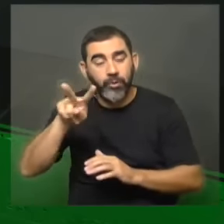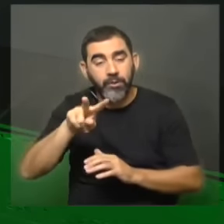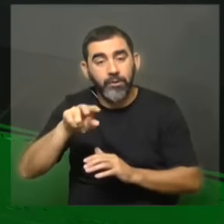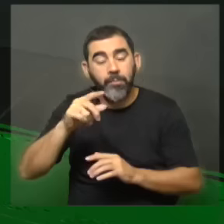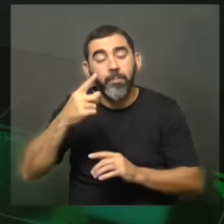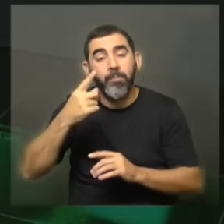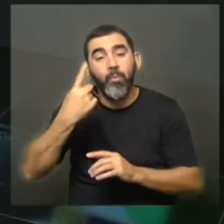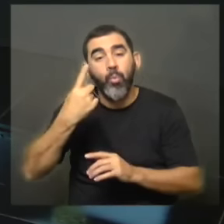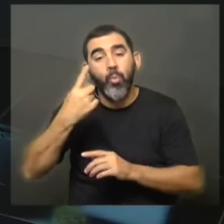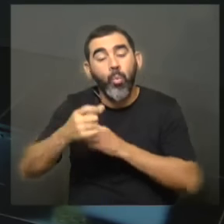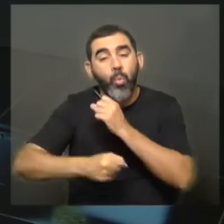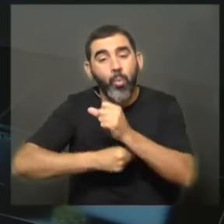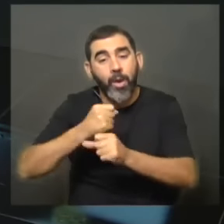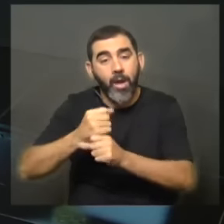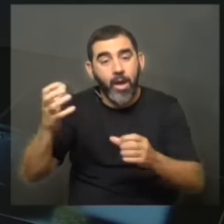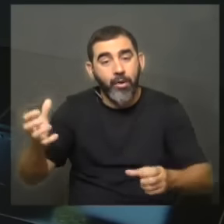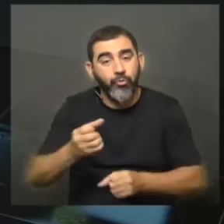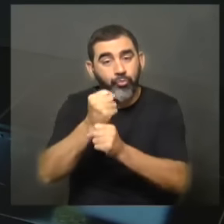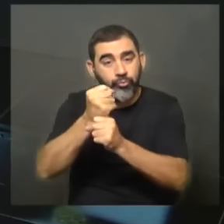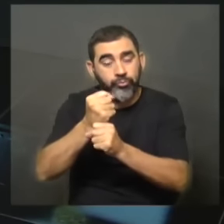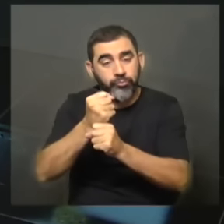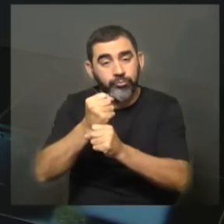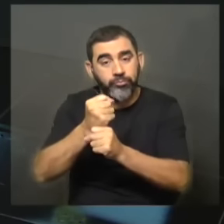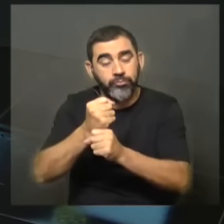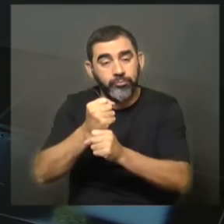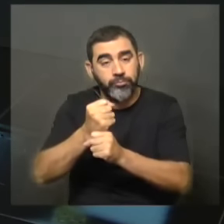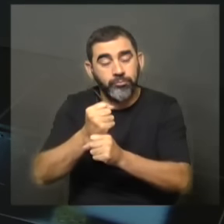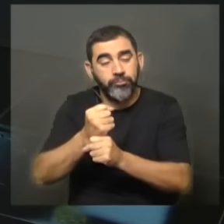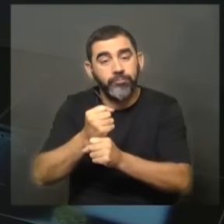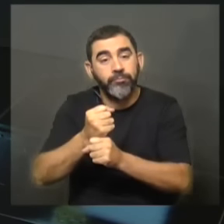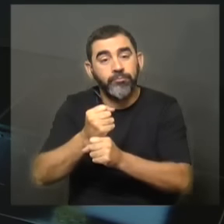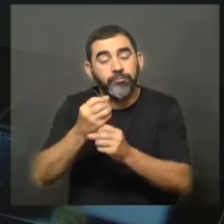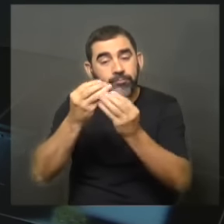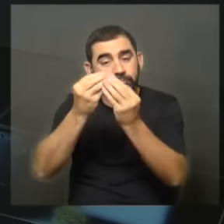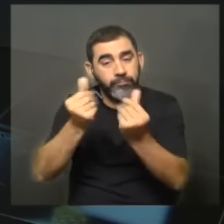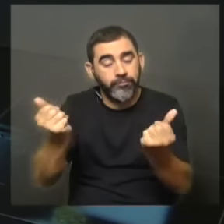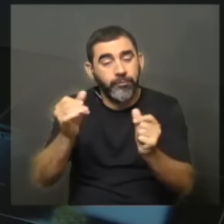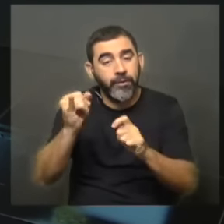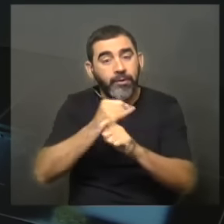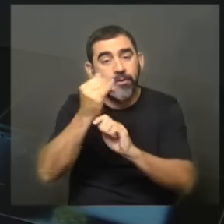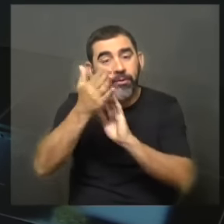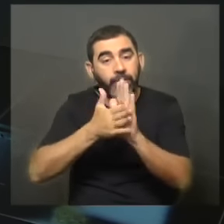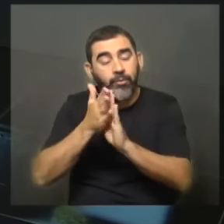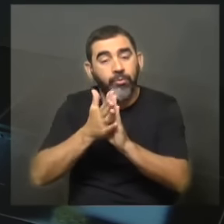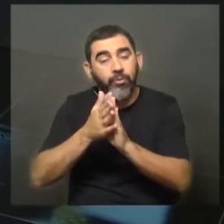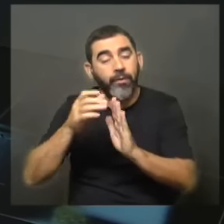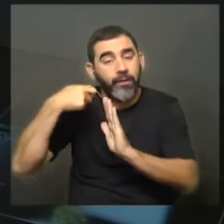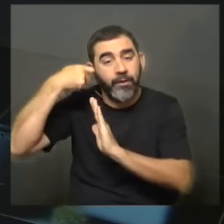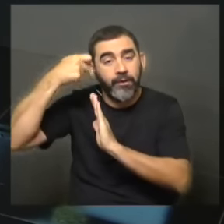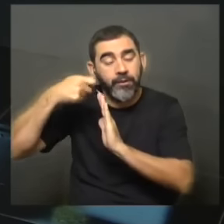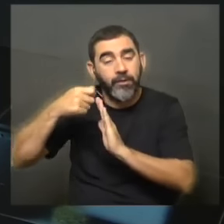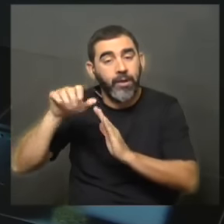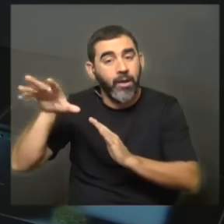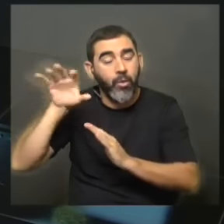su primer aniversario tras su creación que significó ustedes saben la disolución del Instituto Nacional del cine y el